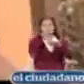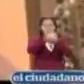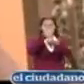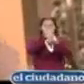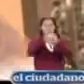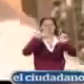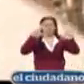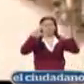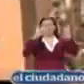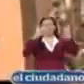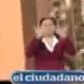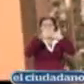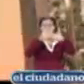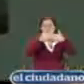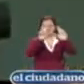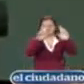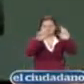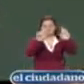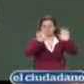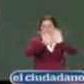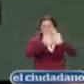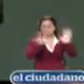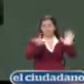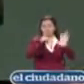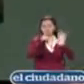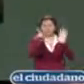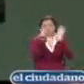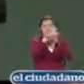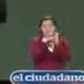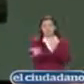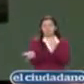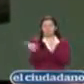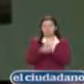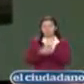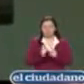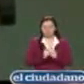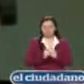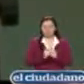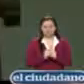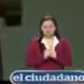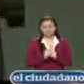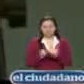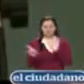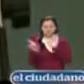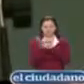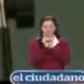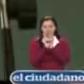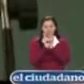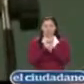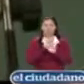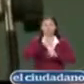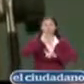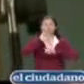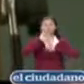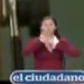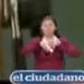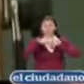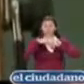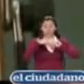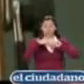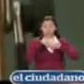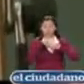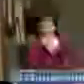ese instante al visitante, y esa fotografía yo ya la voy a poder observar en mi teléfono. Una vez que yo